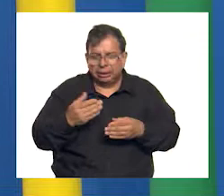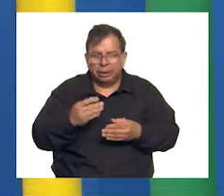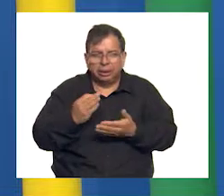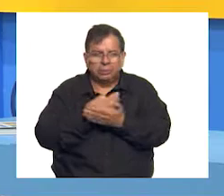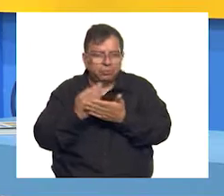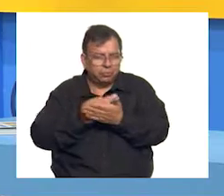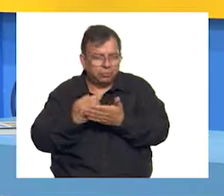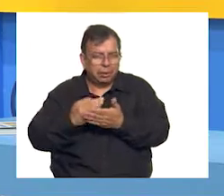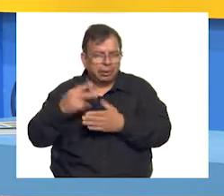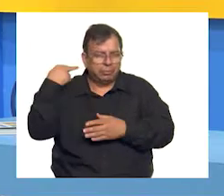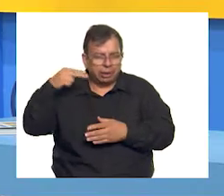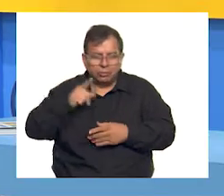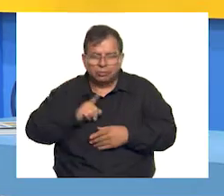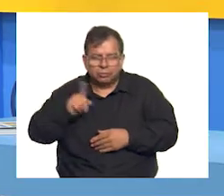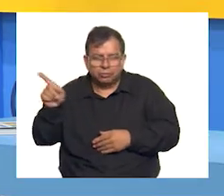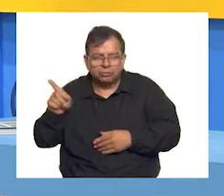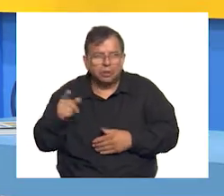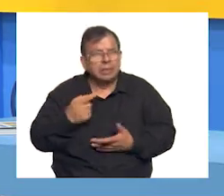Jenny?